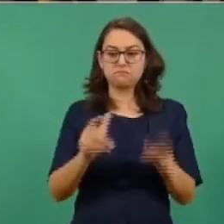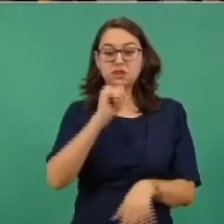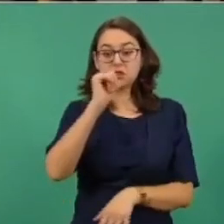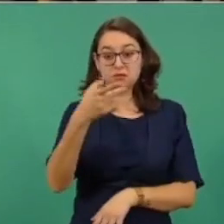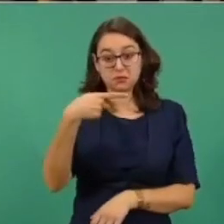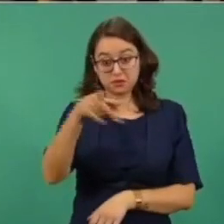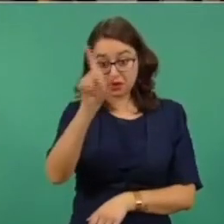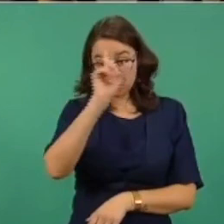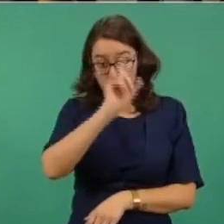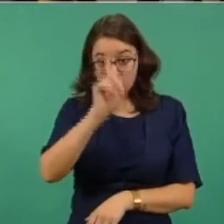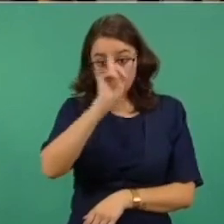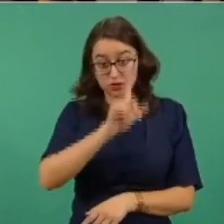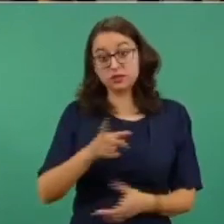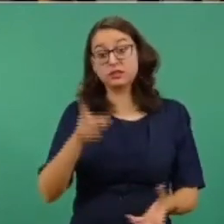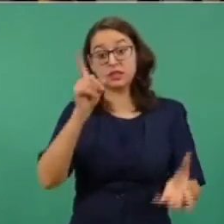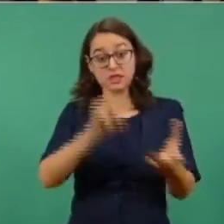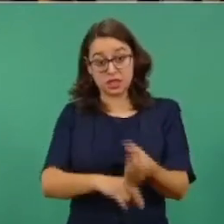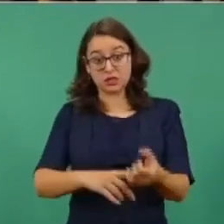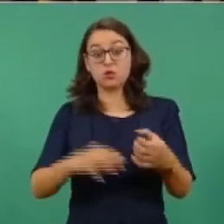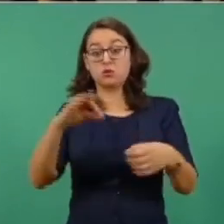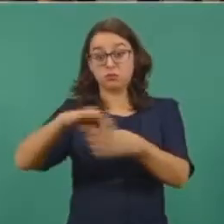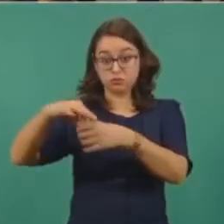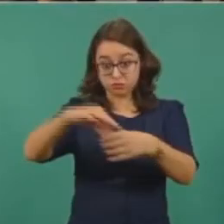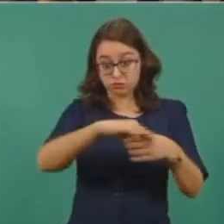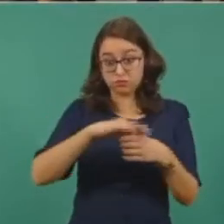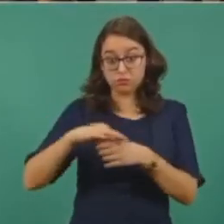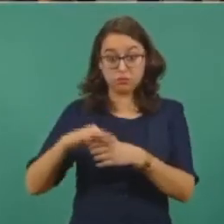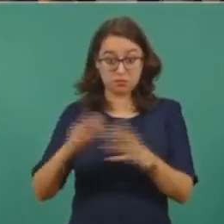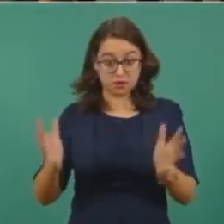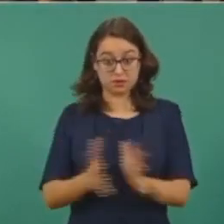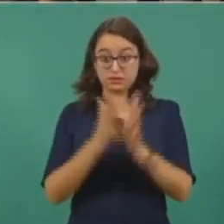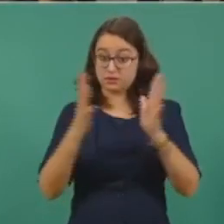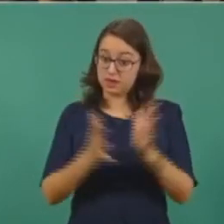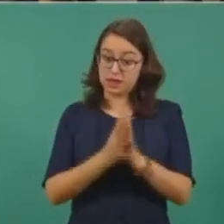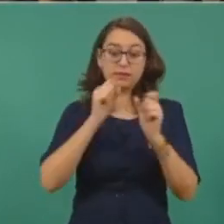democracia, que es muy fácil. A ver,